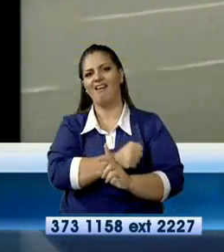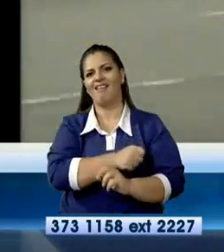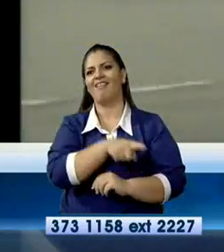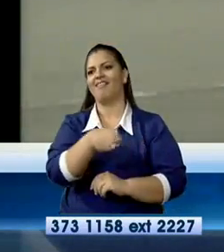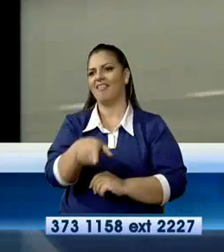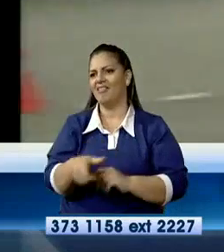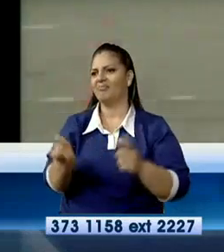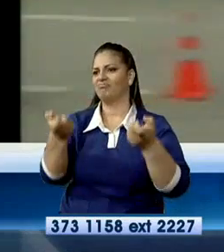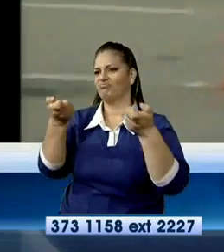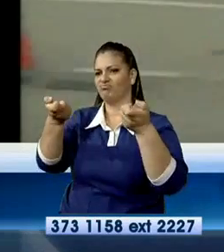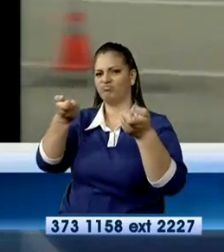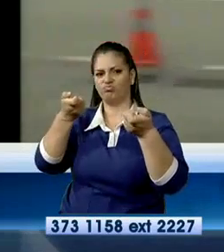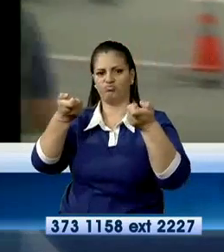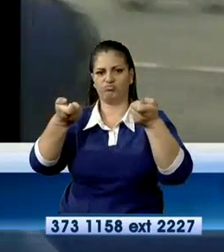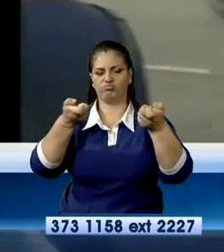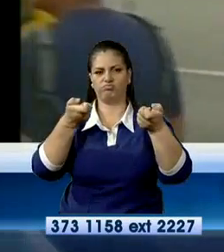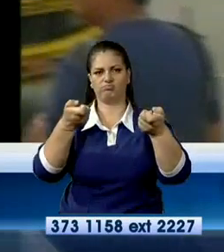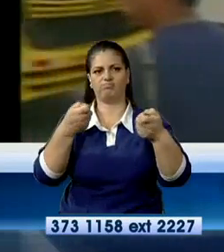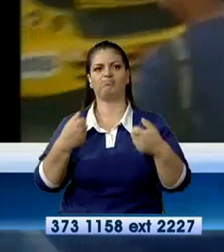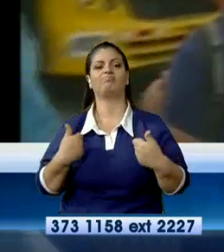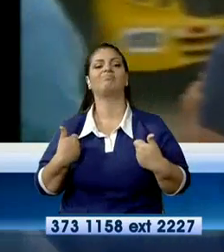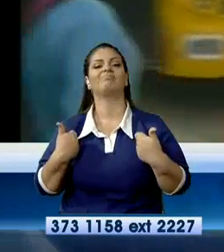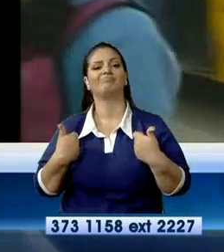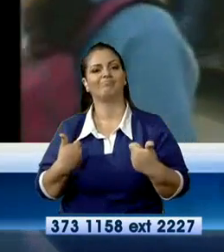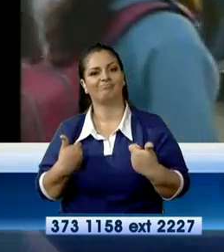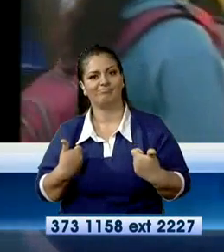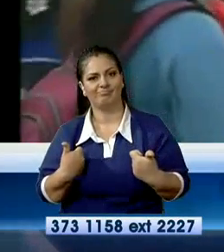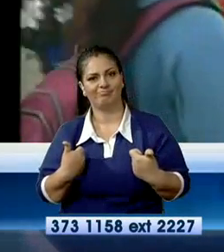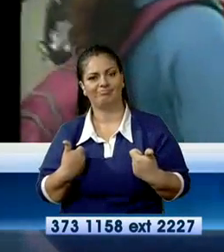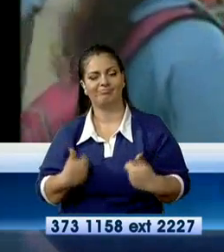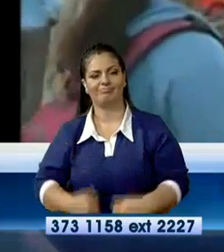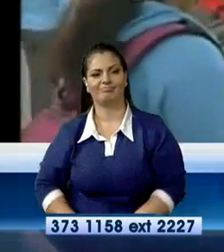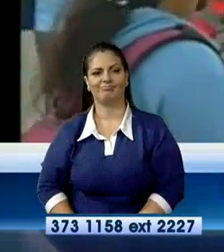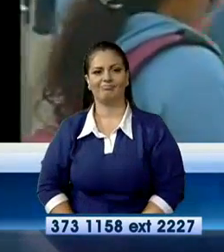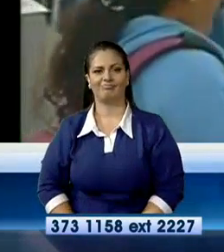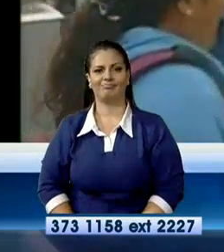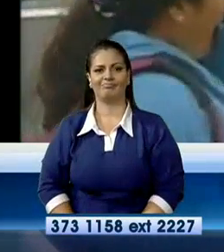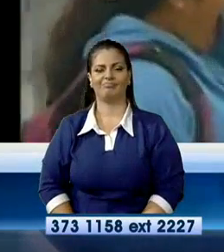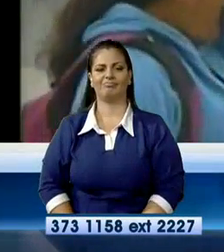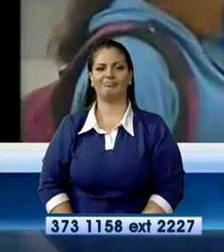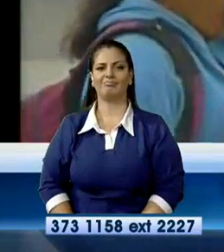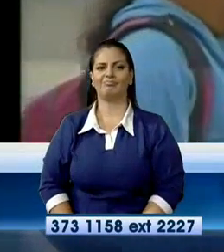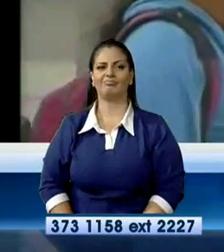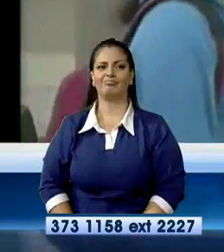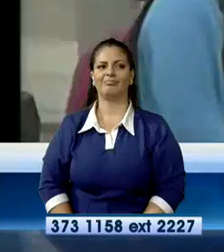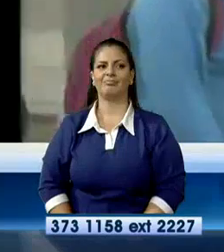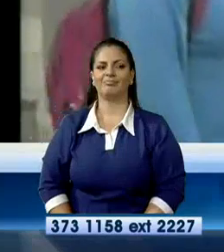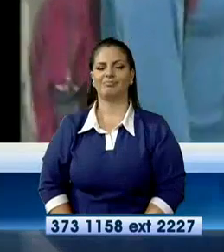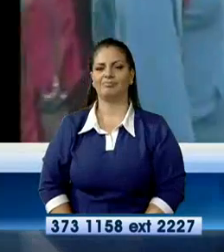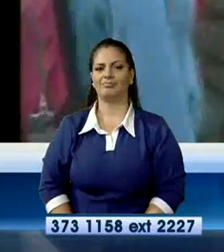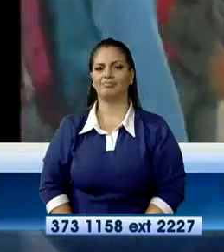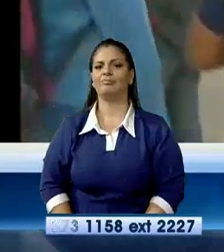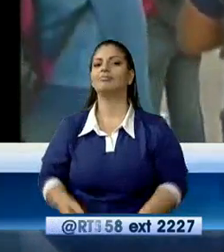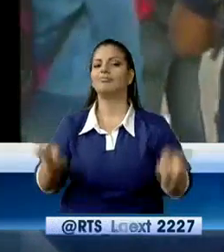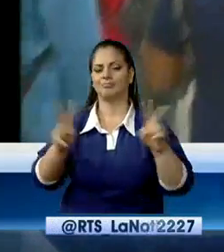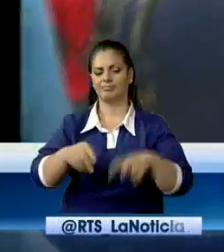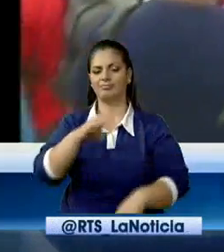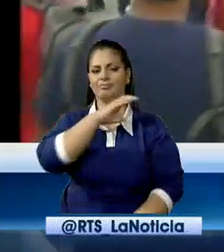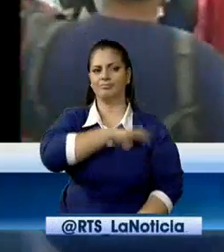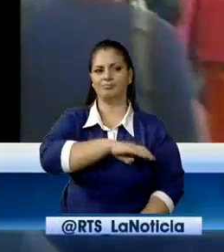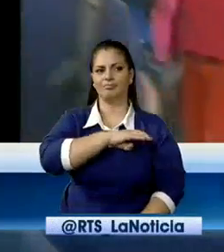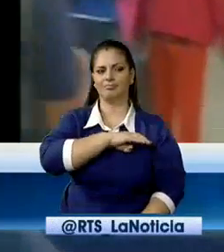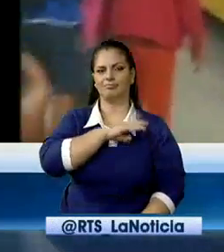sitio, los respectivos conos y asimismo que acá permanece un policía, un agente